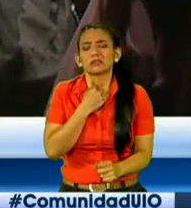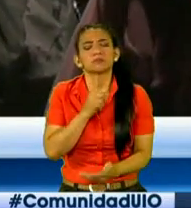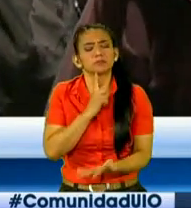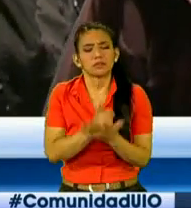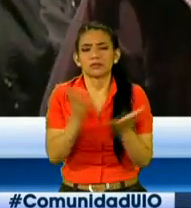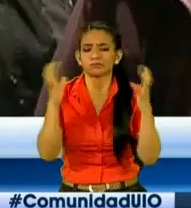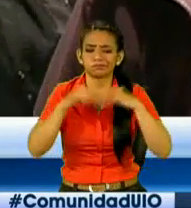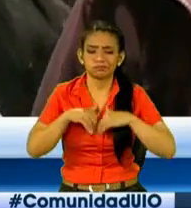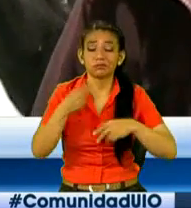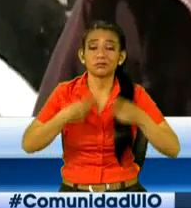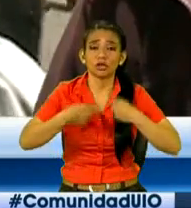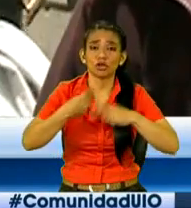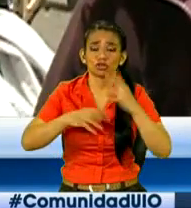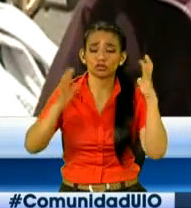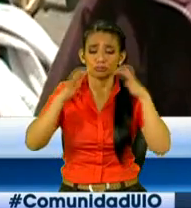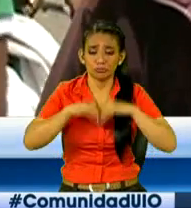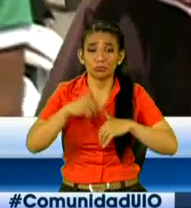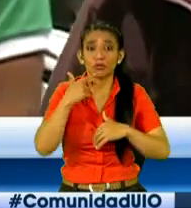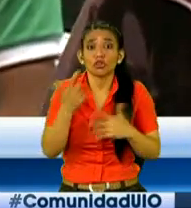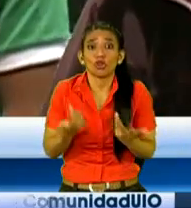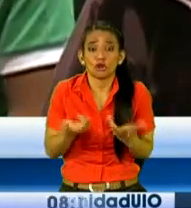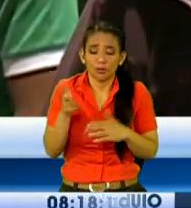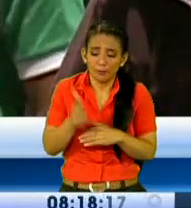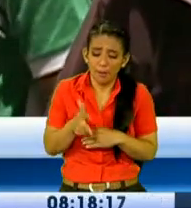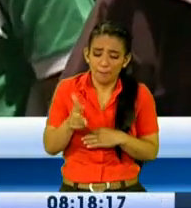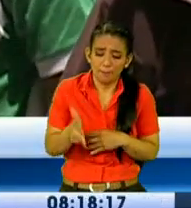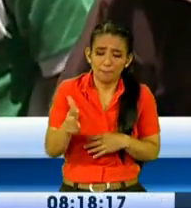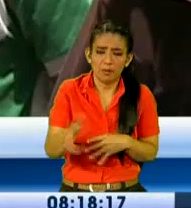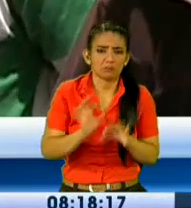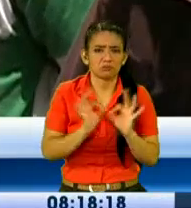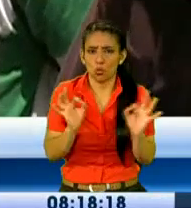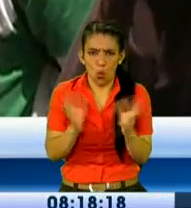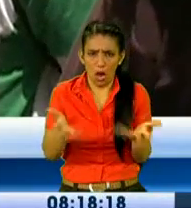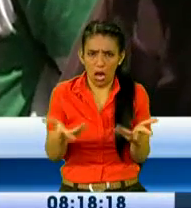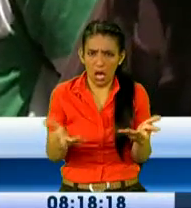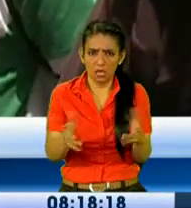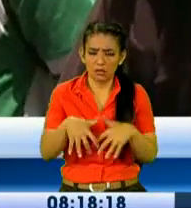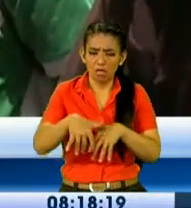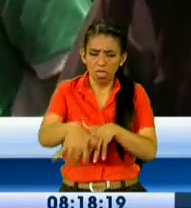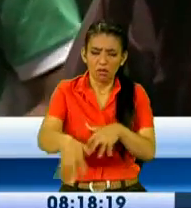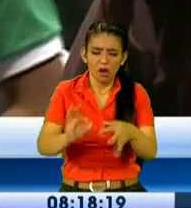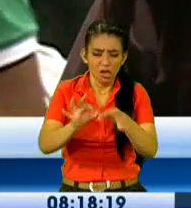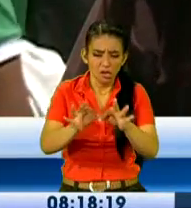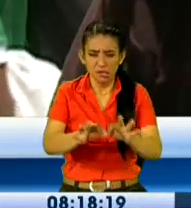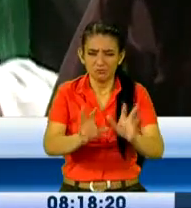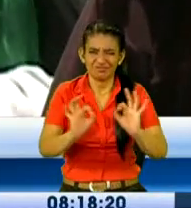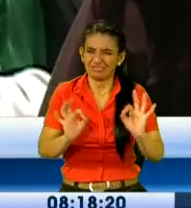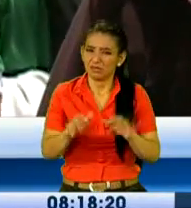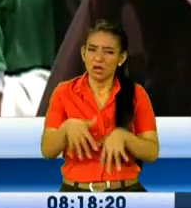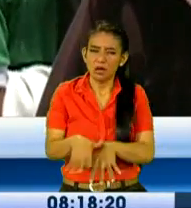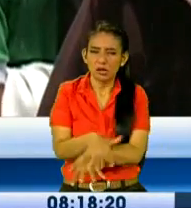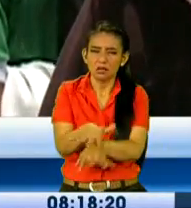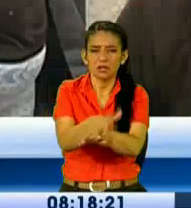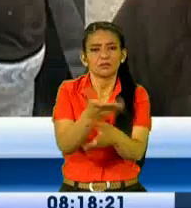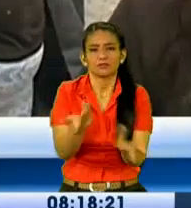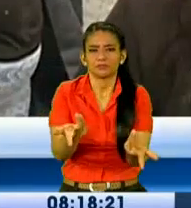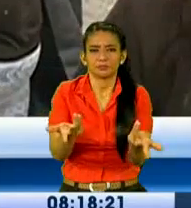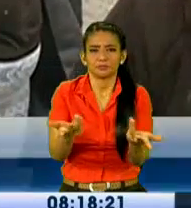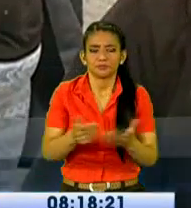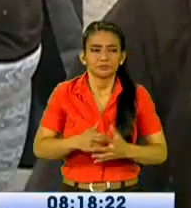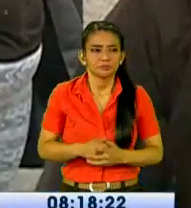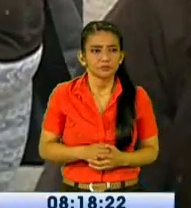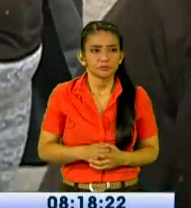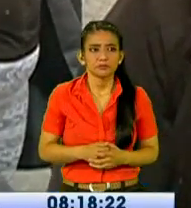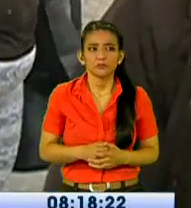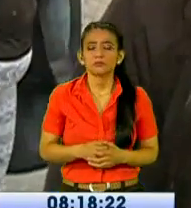mucho porque no hay donde se estacionen los clientes para abastecernos nosotros que las ventas